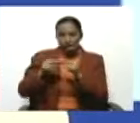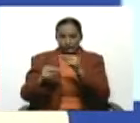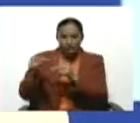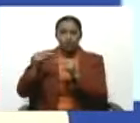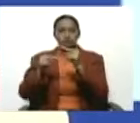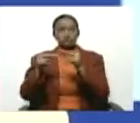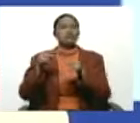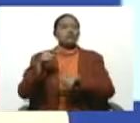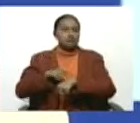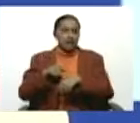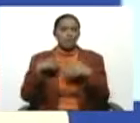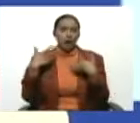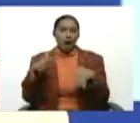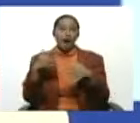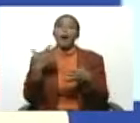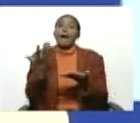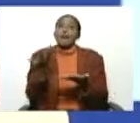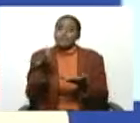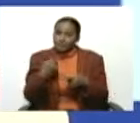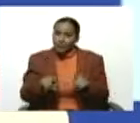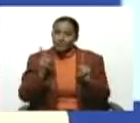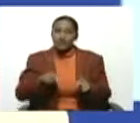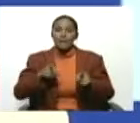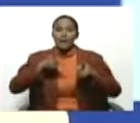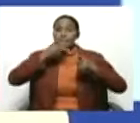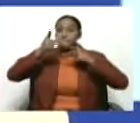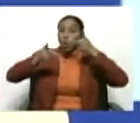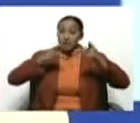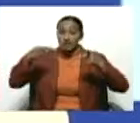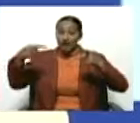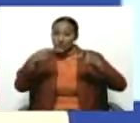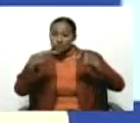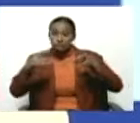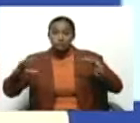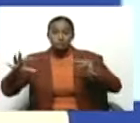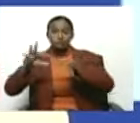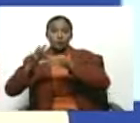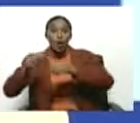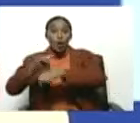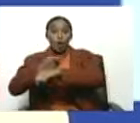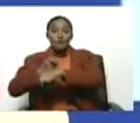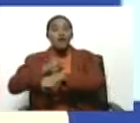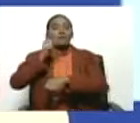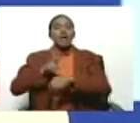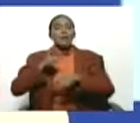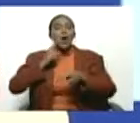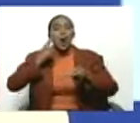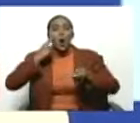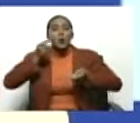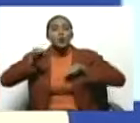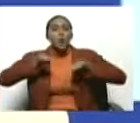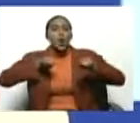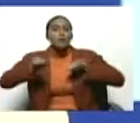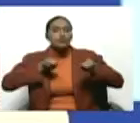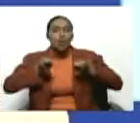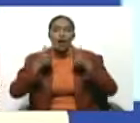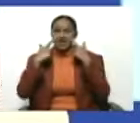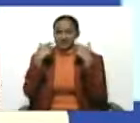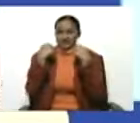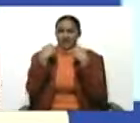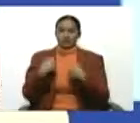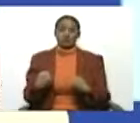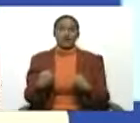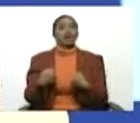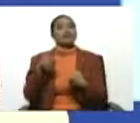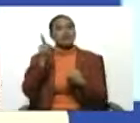una política para mantener las cosas bajo control y asegurarse de que el sector Estatal